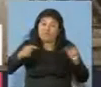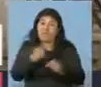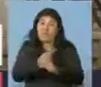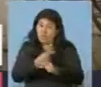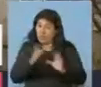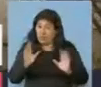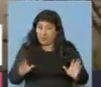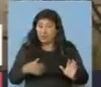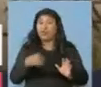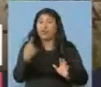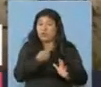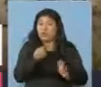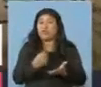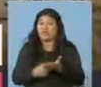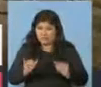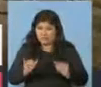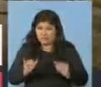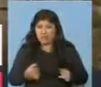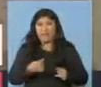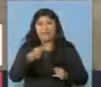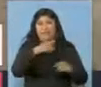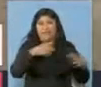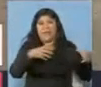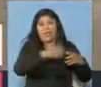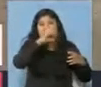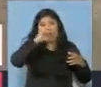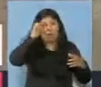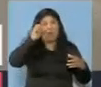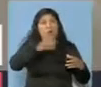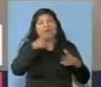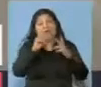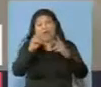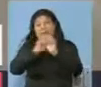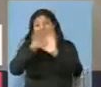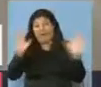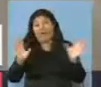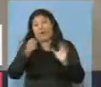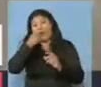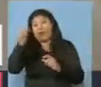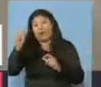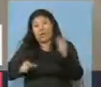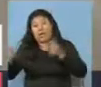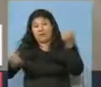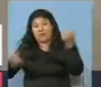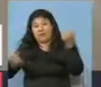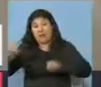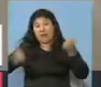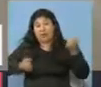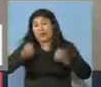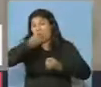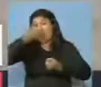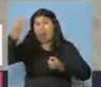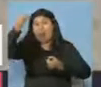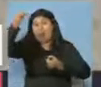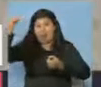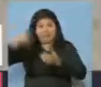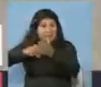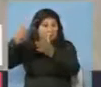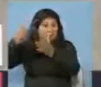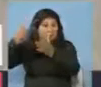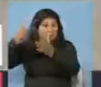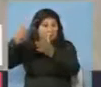emite el COE provincial es clara en esos términos. Todo transporte internacional de carga que ingrese a la República